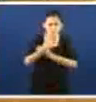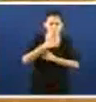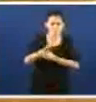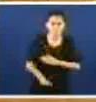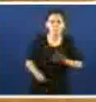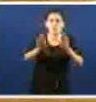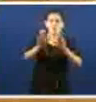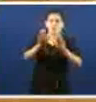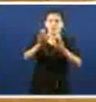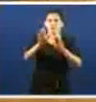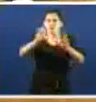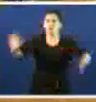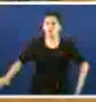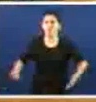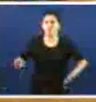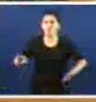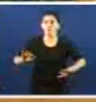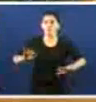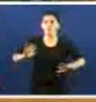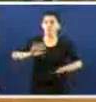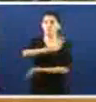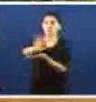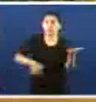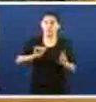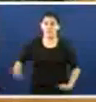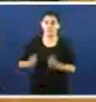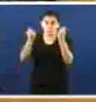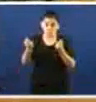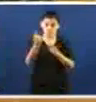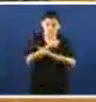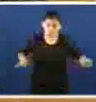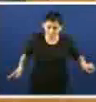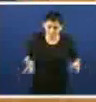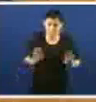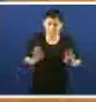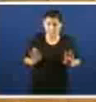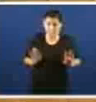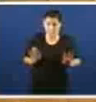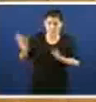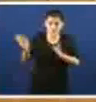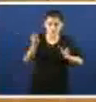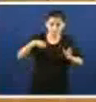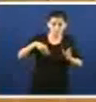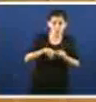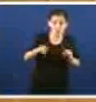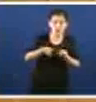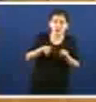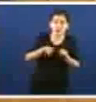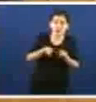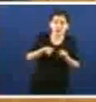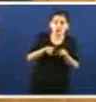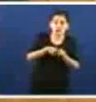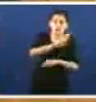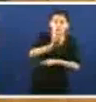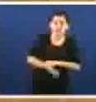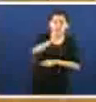ser un reaccionario. E ainda cousa pior, ou moi diferente por o momento, é ser simplemente unha especie de Atila en Galiza sin